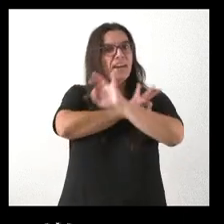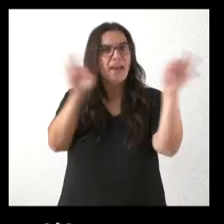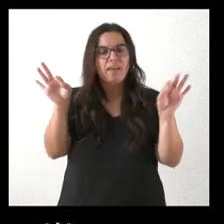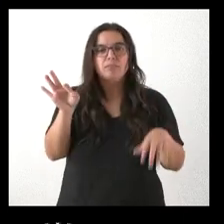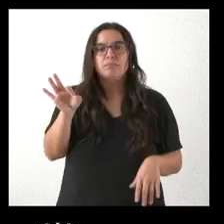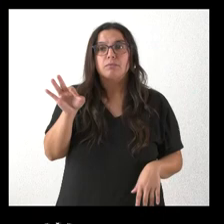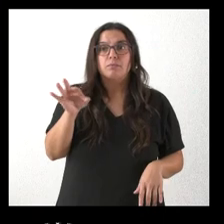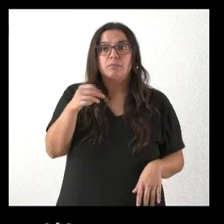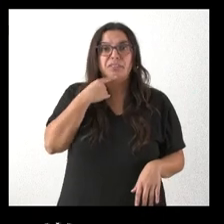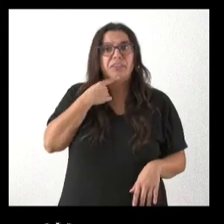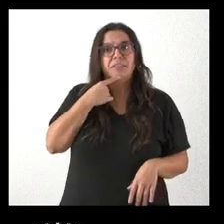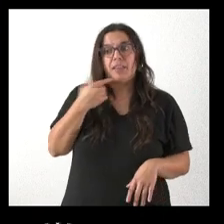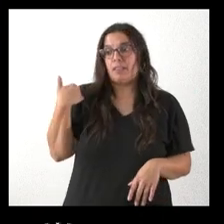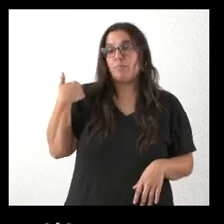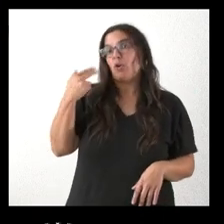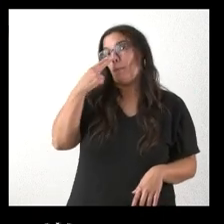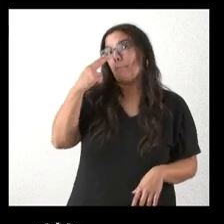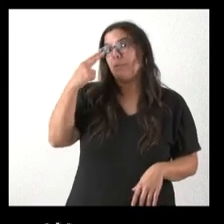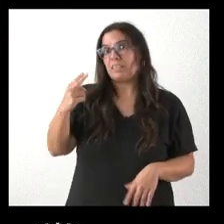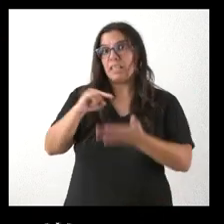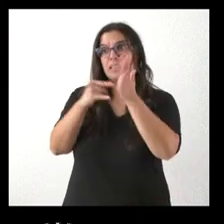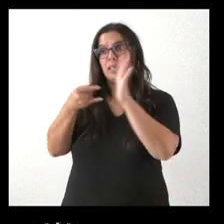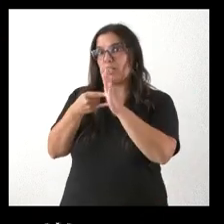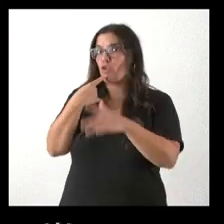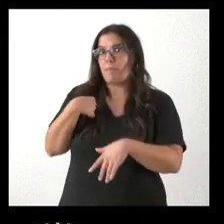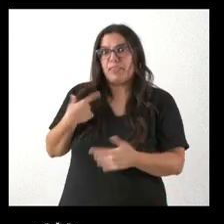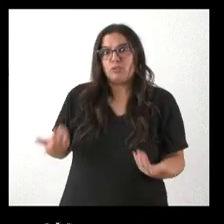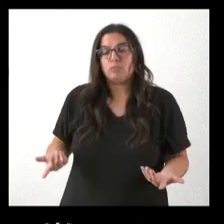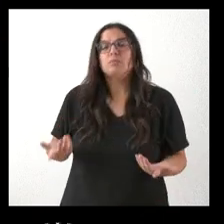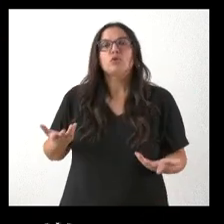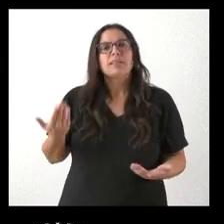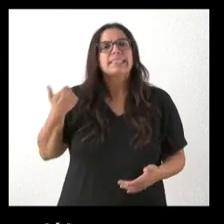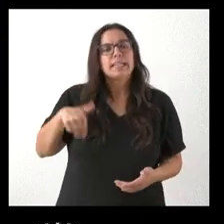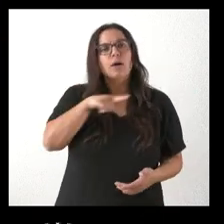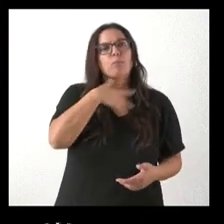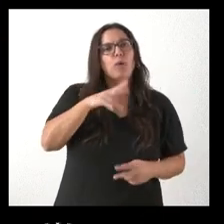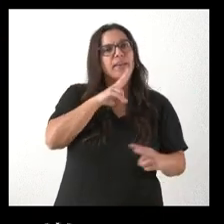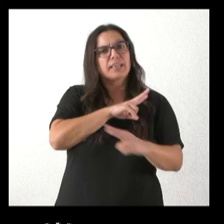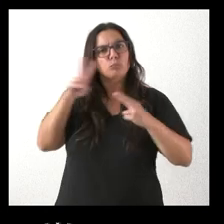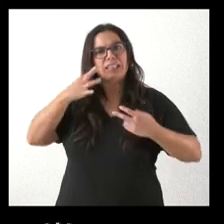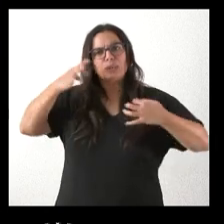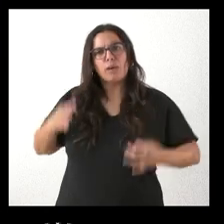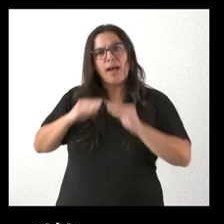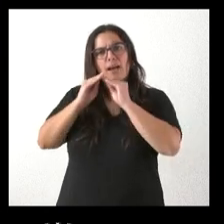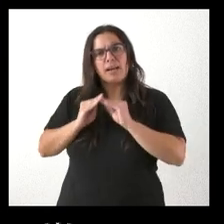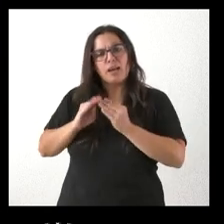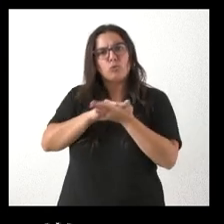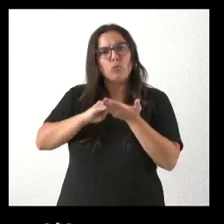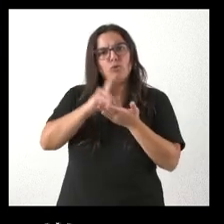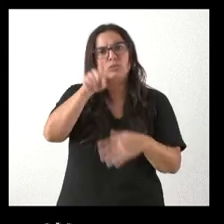que así ha sido en una reciente visita girada por los técnicos están ya en disposición de darles esa garantía